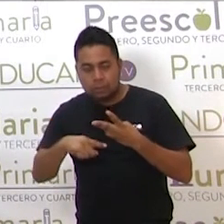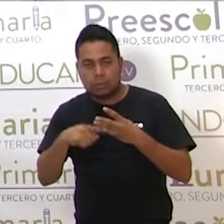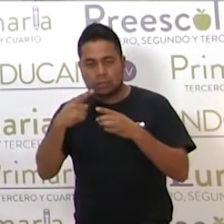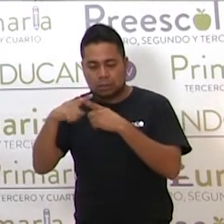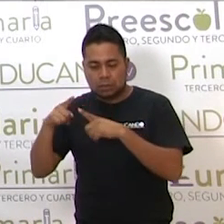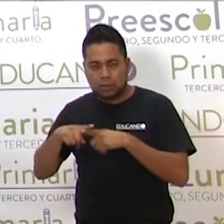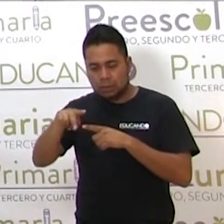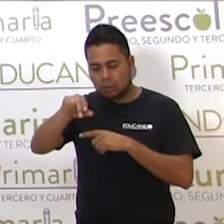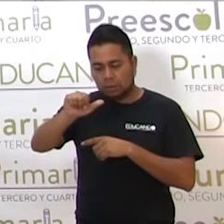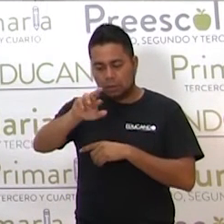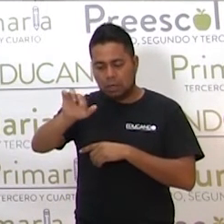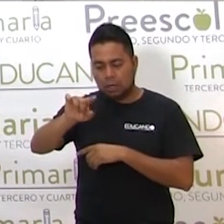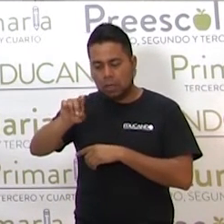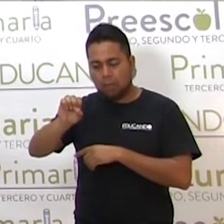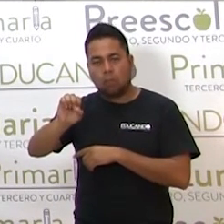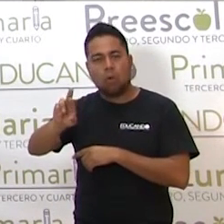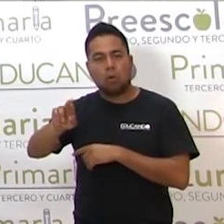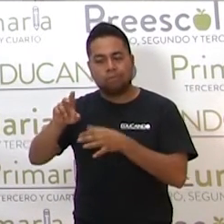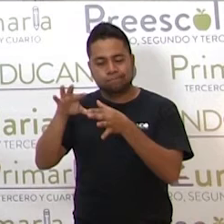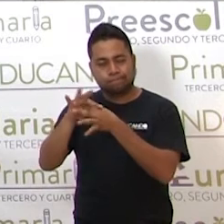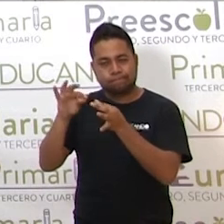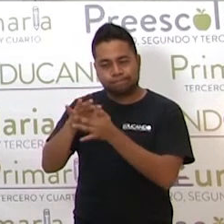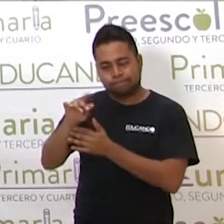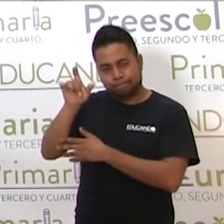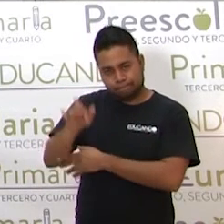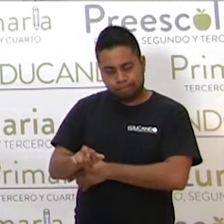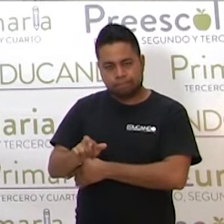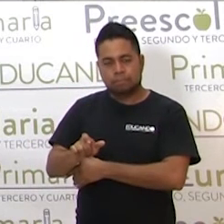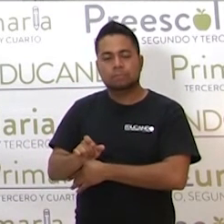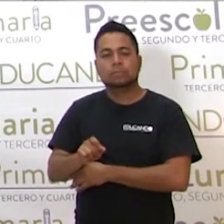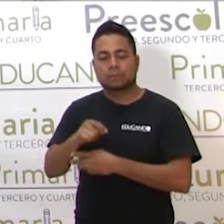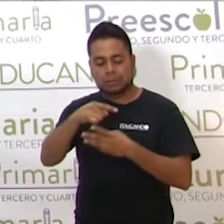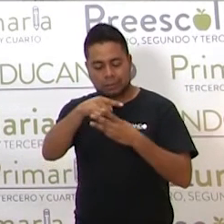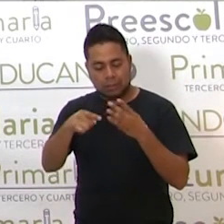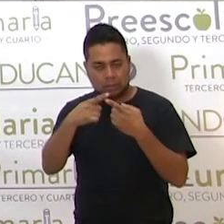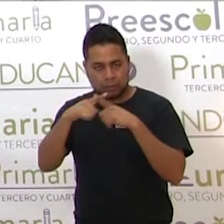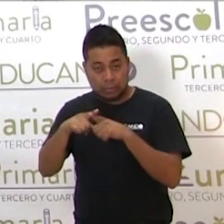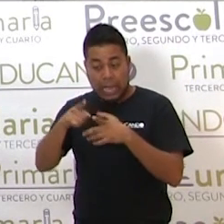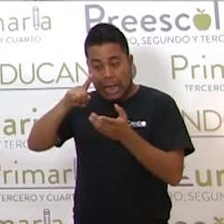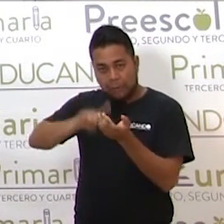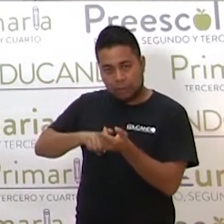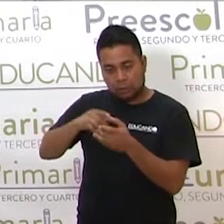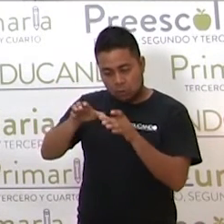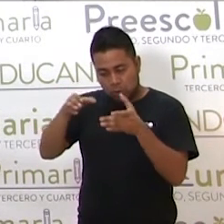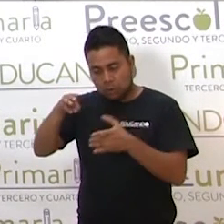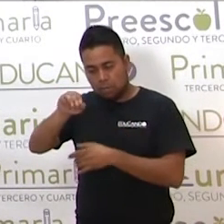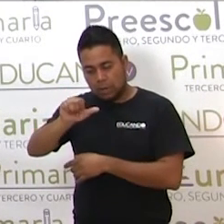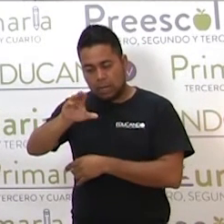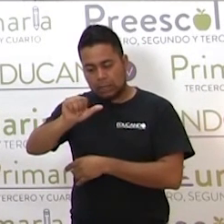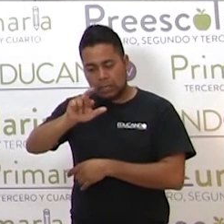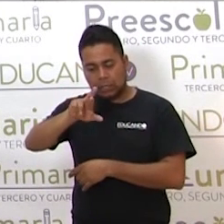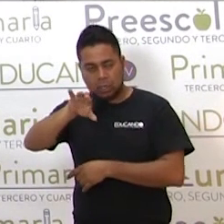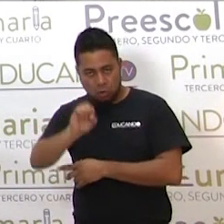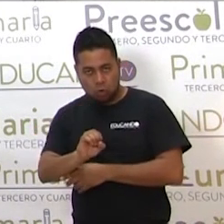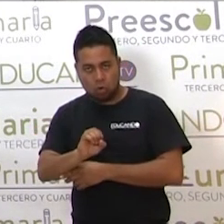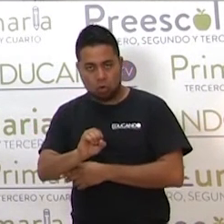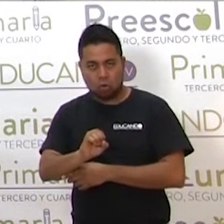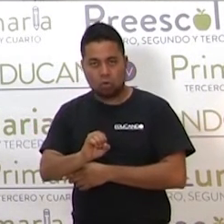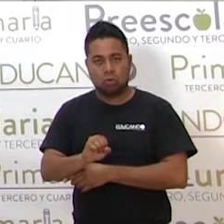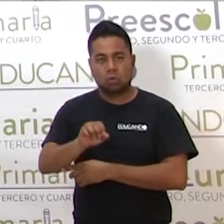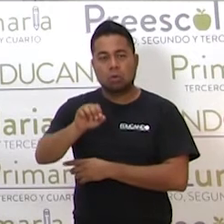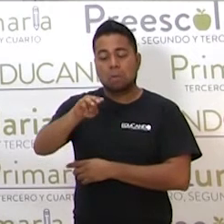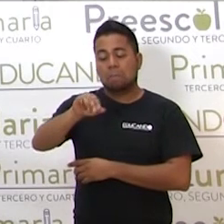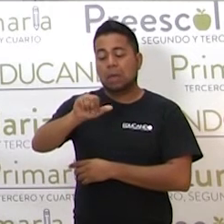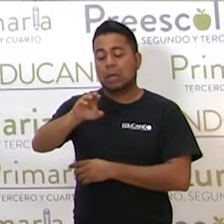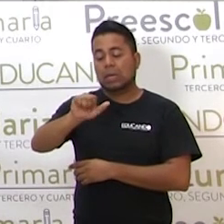narrador. Les quiero preguntar, ¿qué tipo de narrador identificaron en Macario? Recuérdense que él está diciendo que está